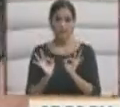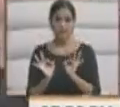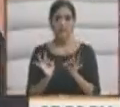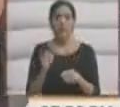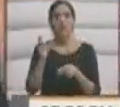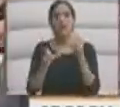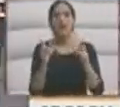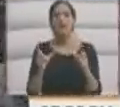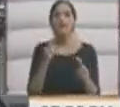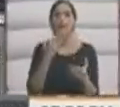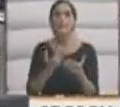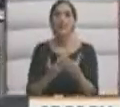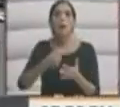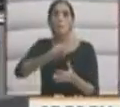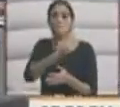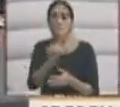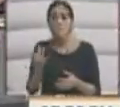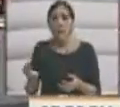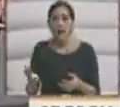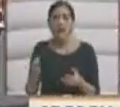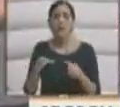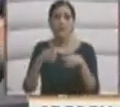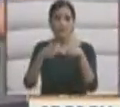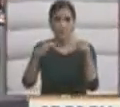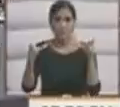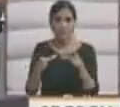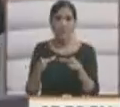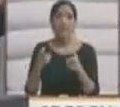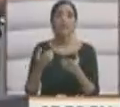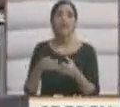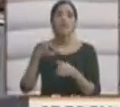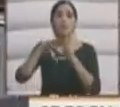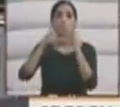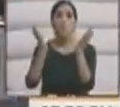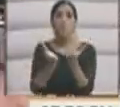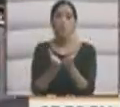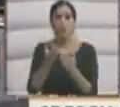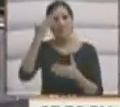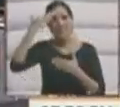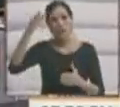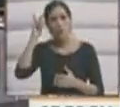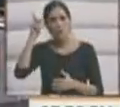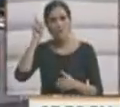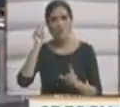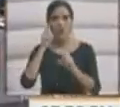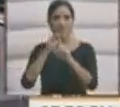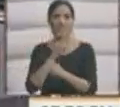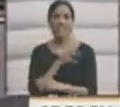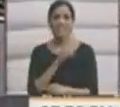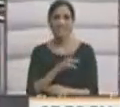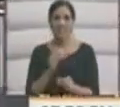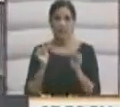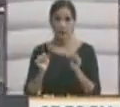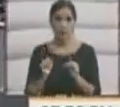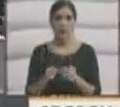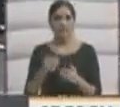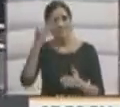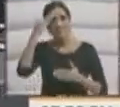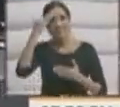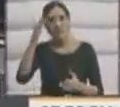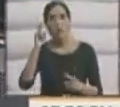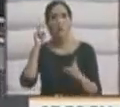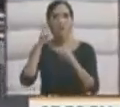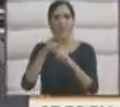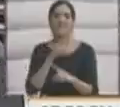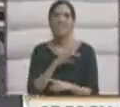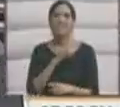que está pidiendo desde varias partes del mundo desde regresar. Kennison dice, saludo profesor desde Chile en este momento. Miren por aquí, saludos desde Santiago de